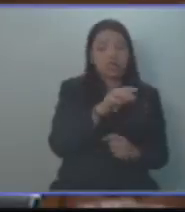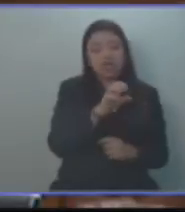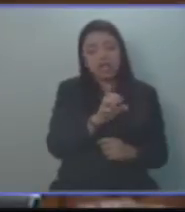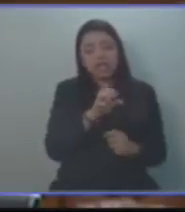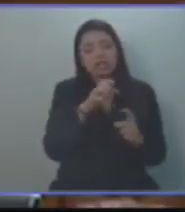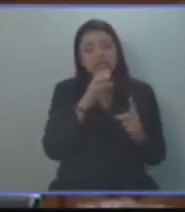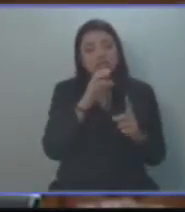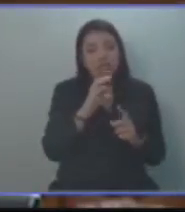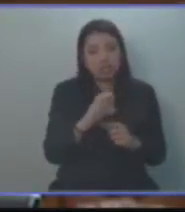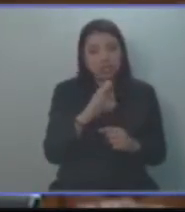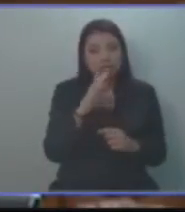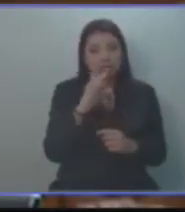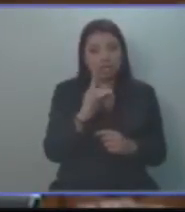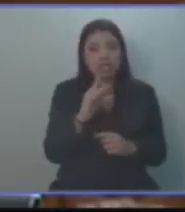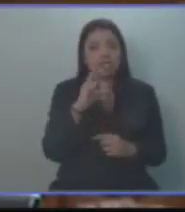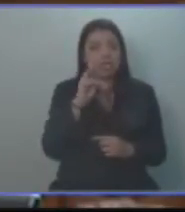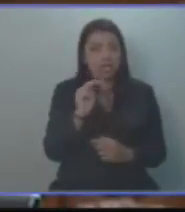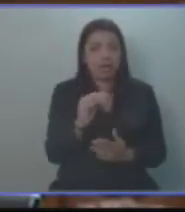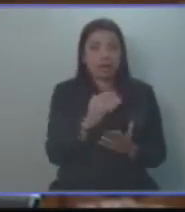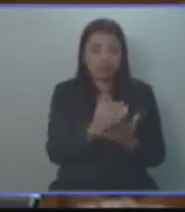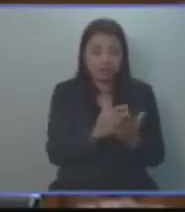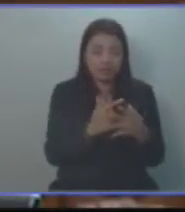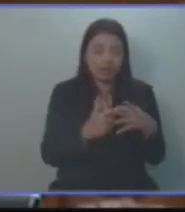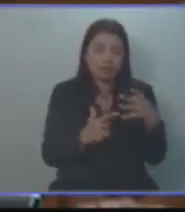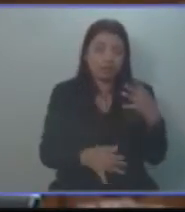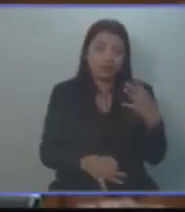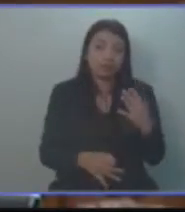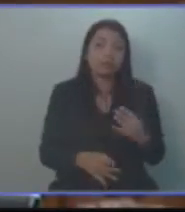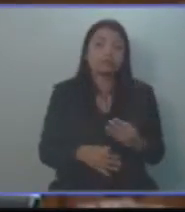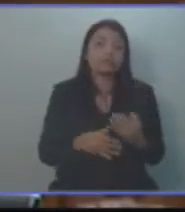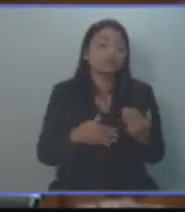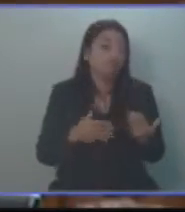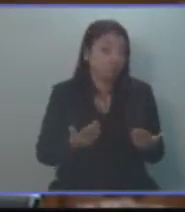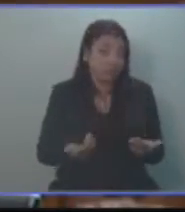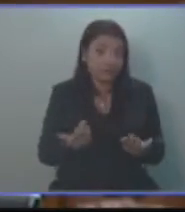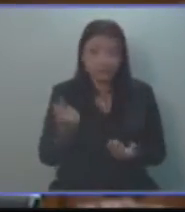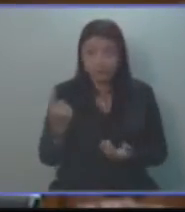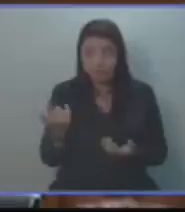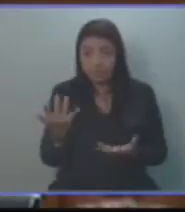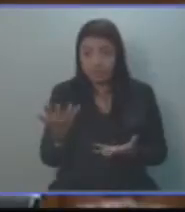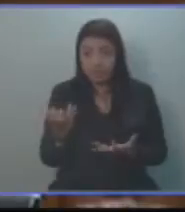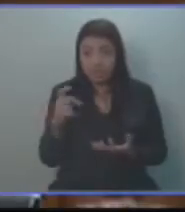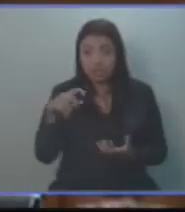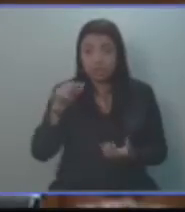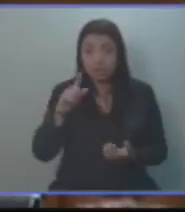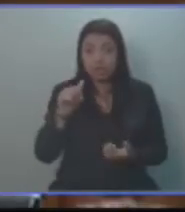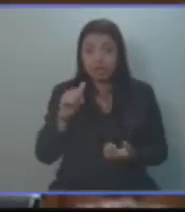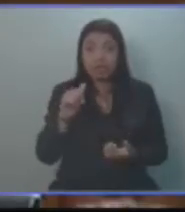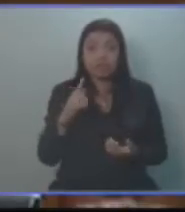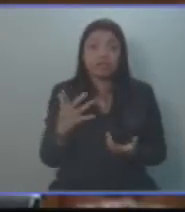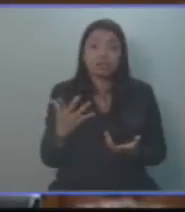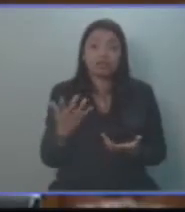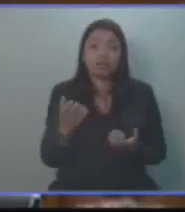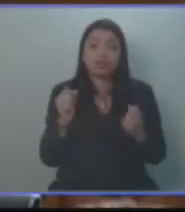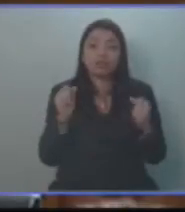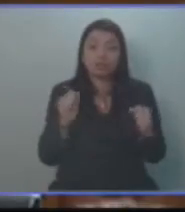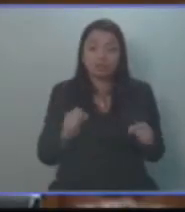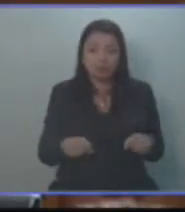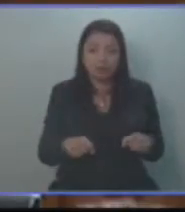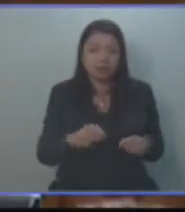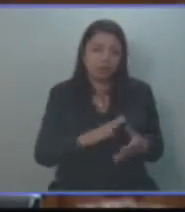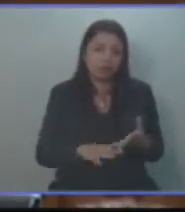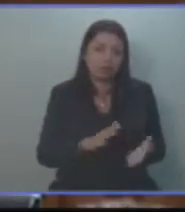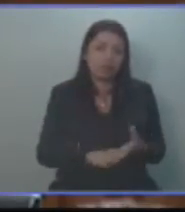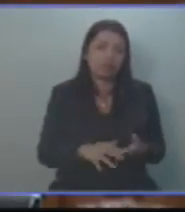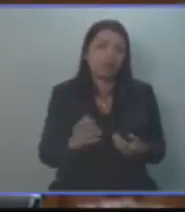C, D y M de esta ley. De ser solicitada plazas extras, como excepción, estas podrán ser